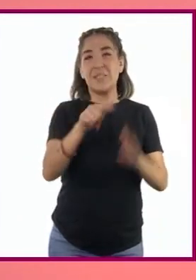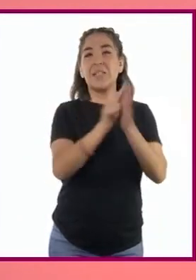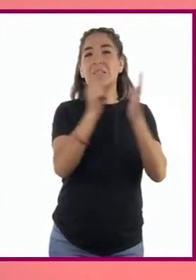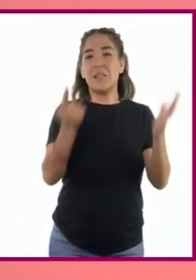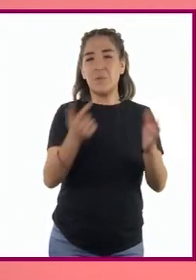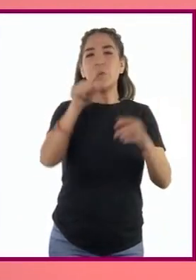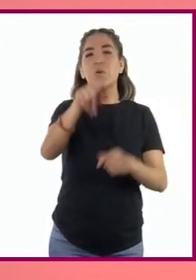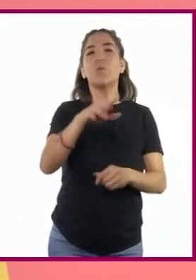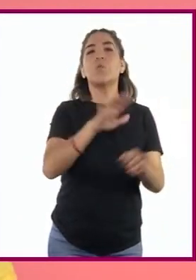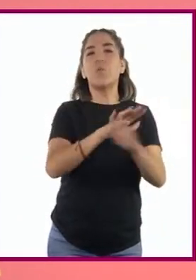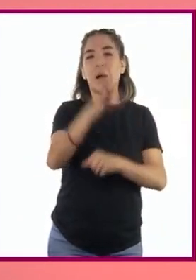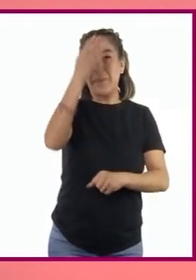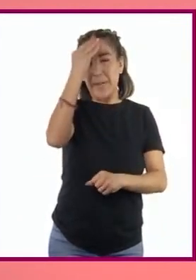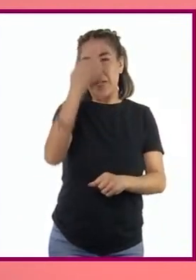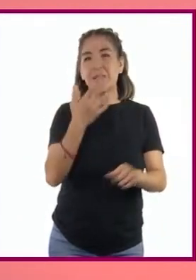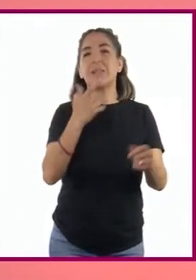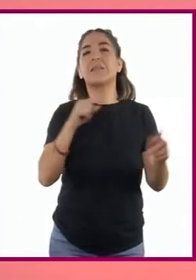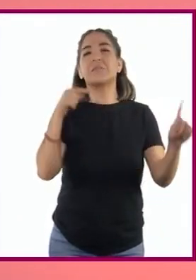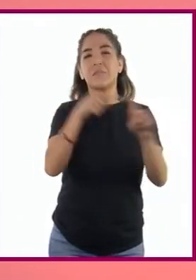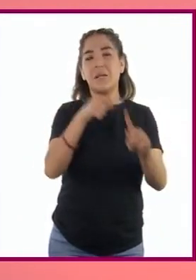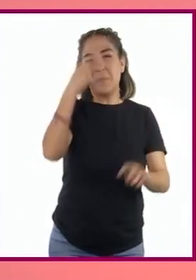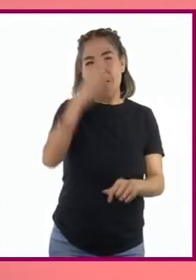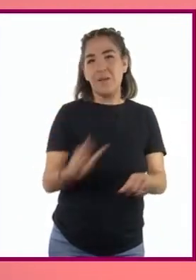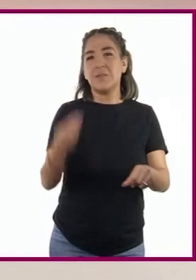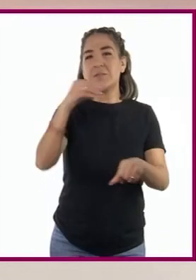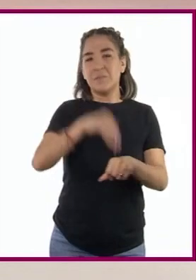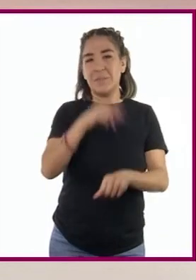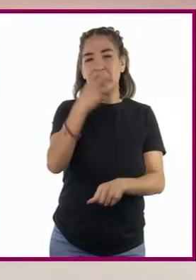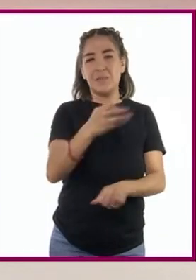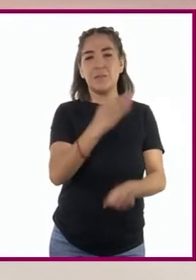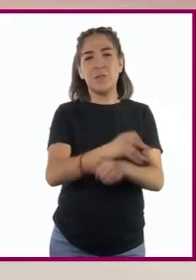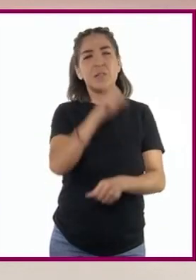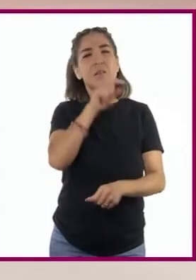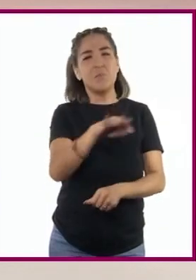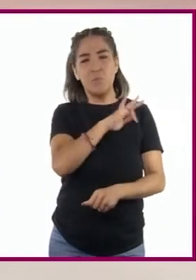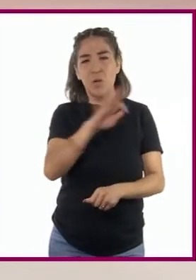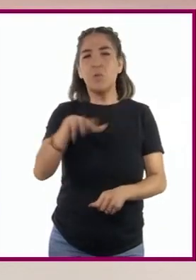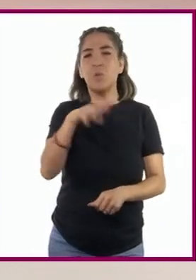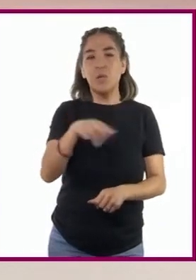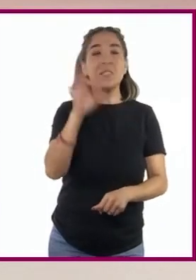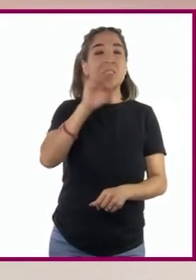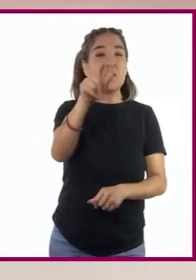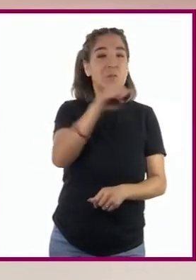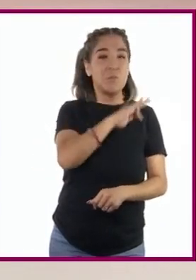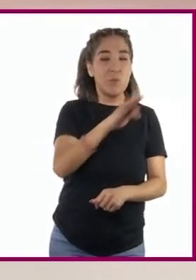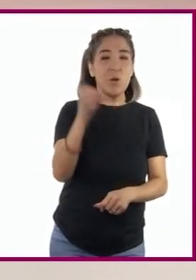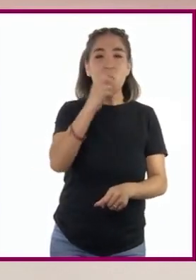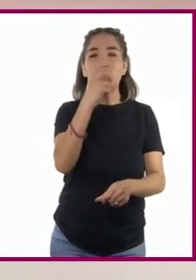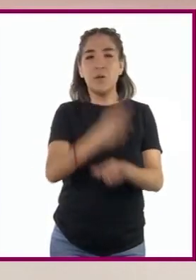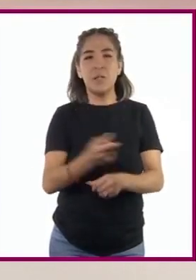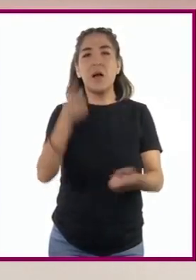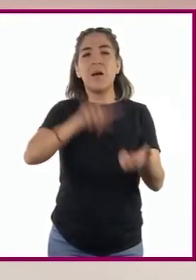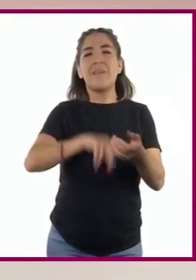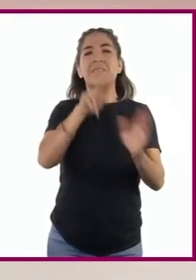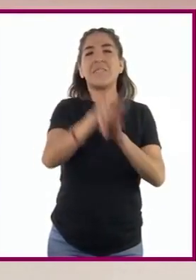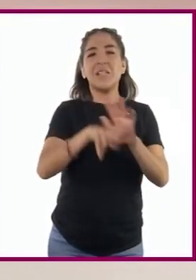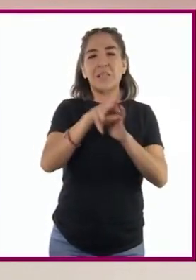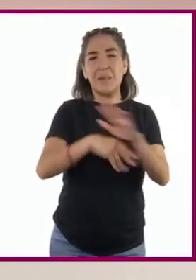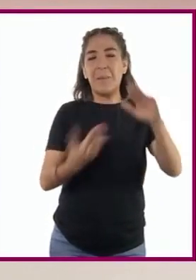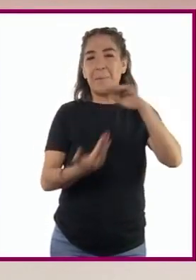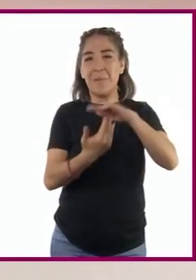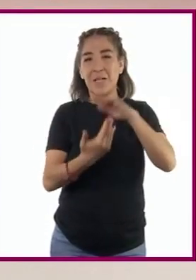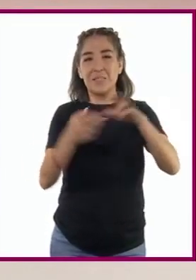el aprendizaje esperado para complementar lo que vimos. También pueden buscar, si tienen oportunidad, videos de mesas